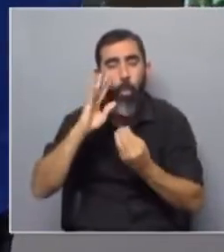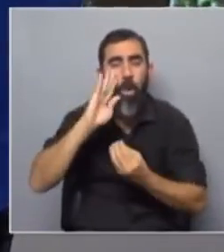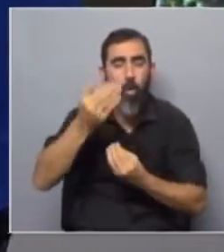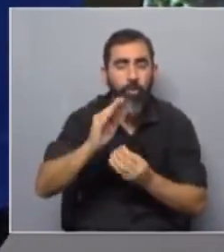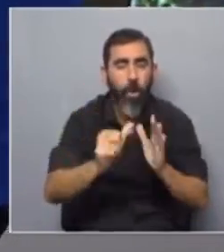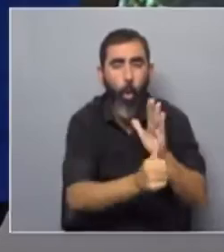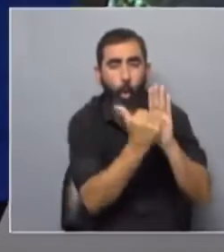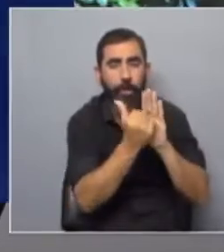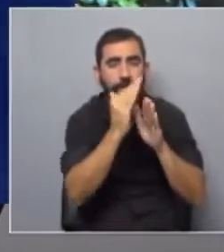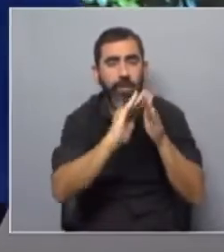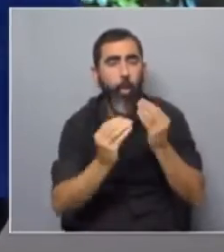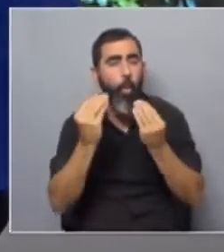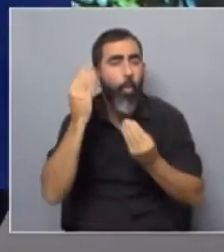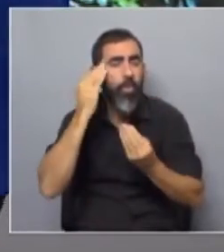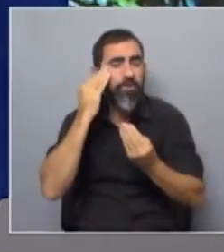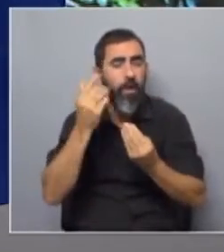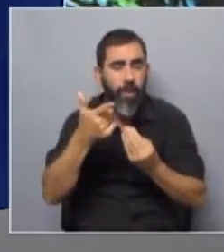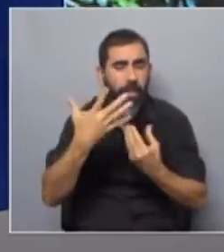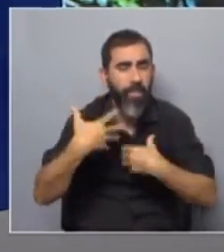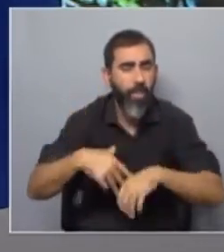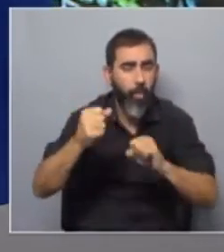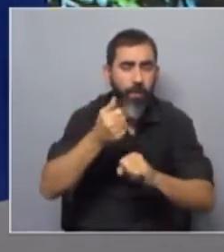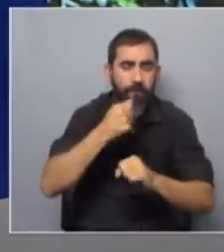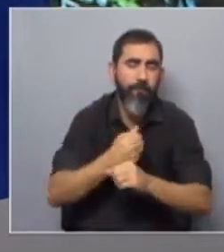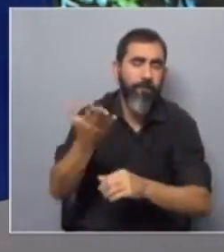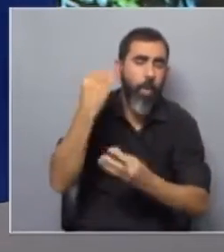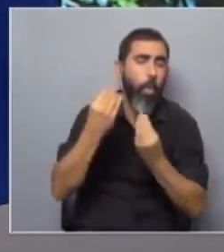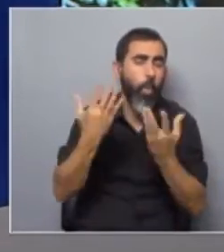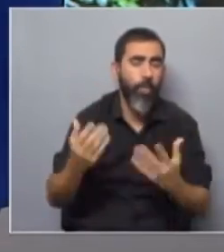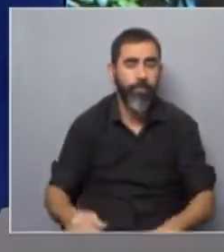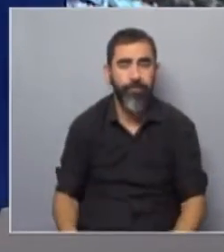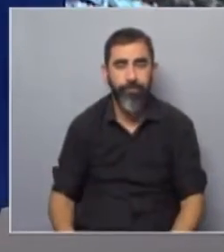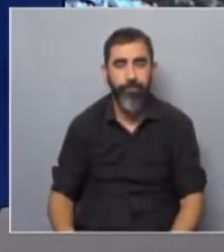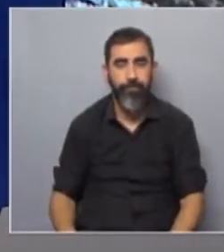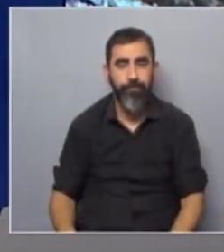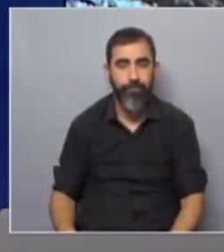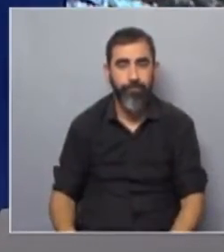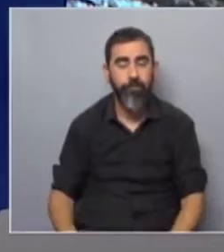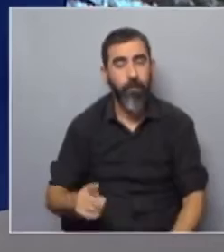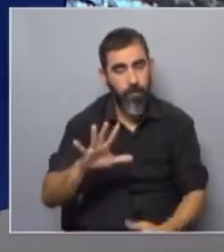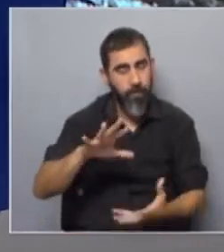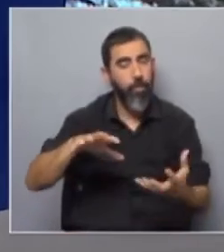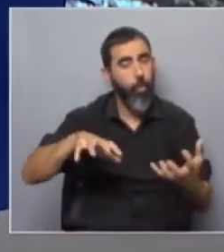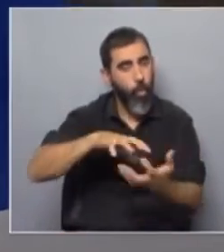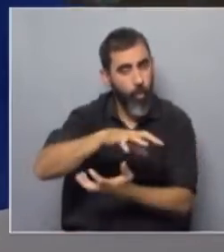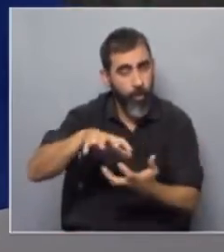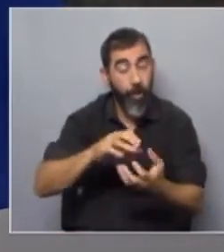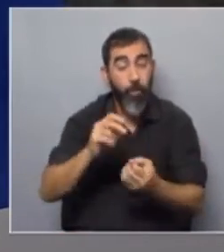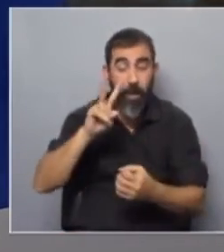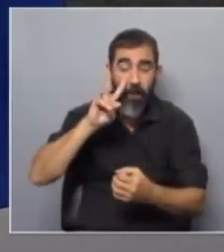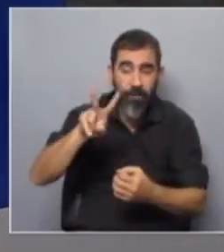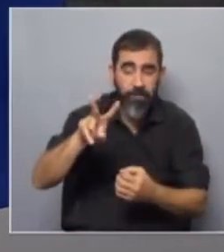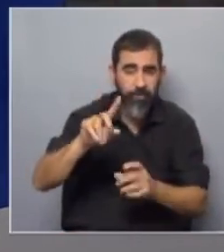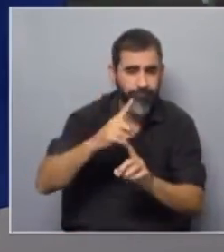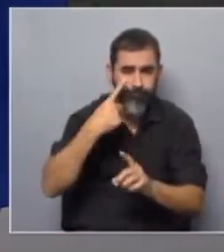litoral? ¿Cómo ustedes llegaron a la conclusión que eran antropogénicos? Bueno, es bastante más complejo porque a simple vista muchas veces